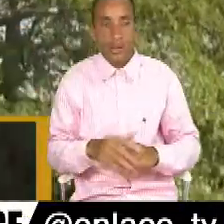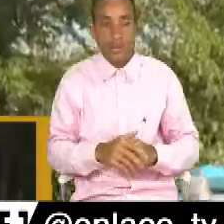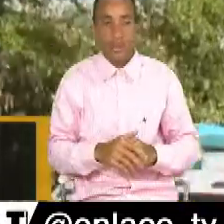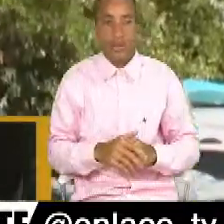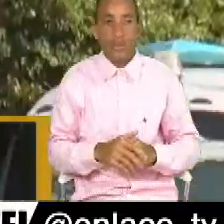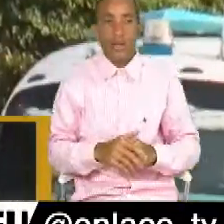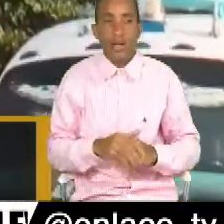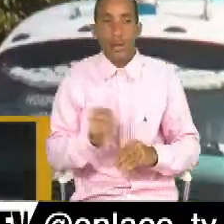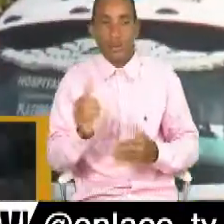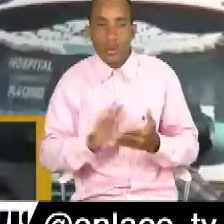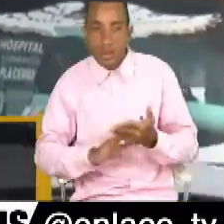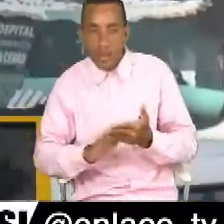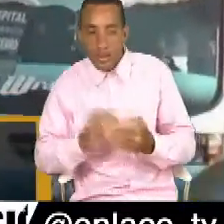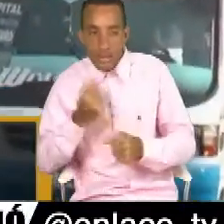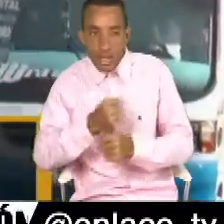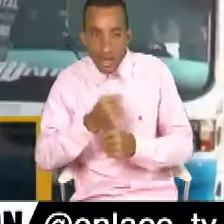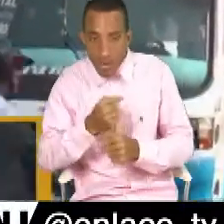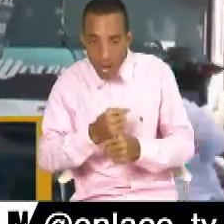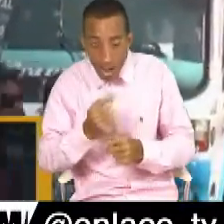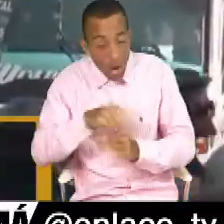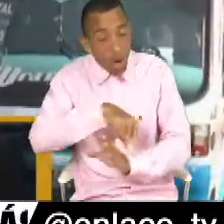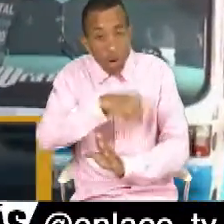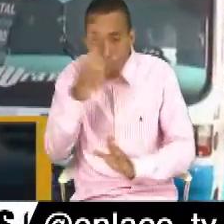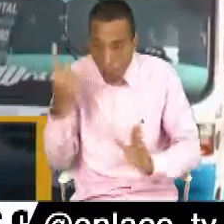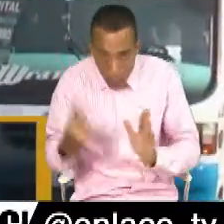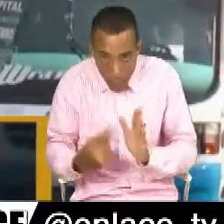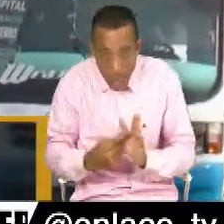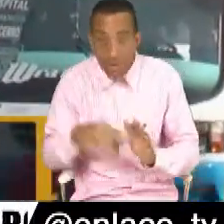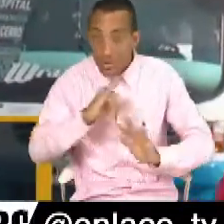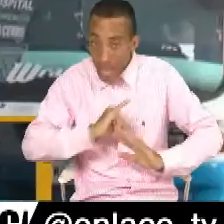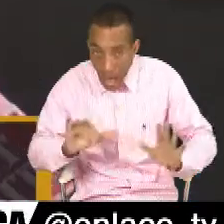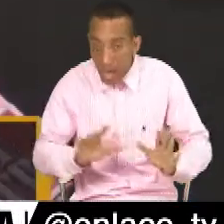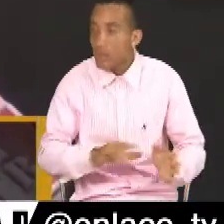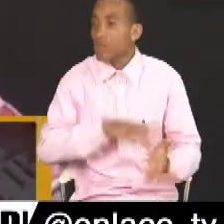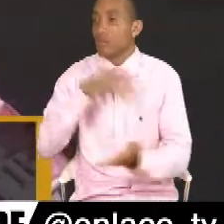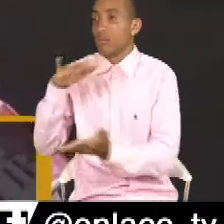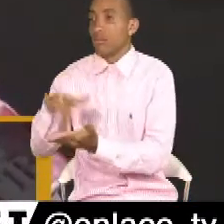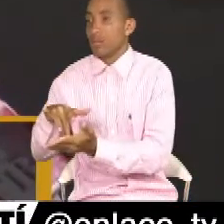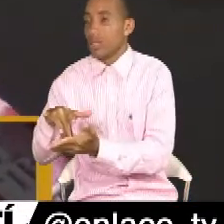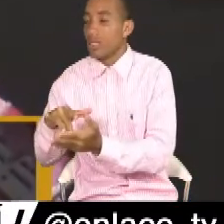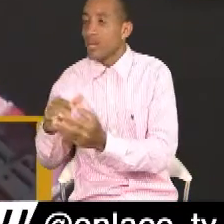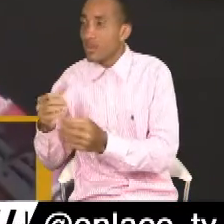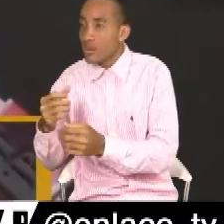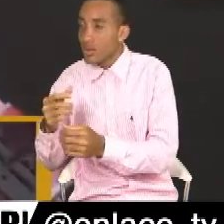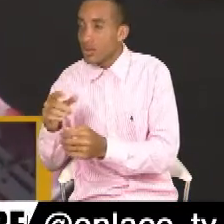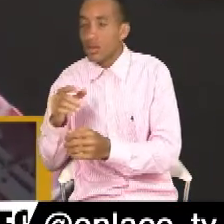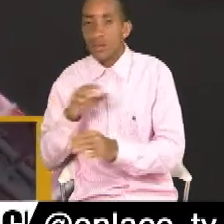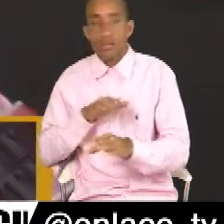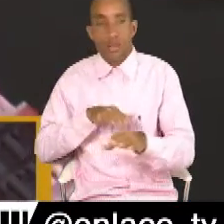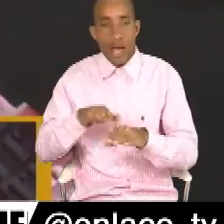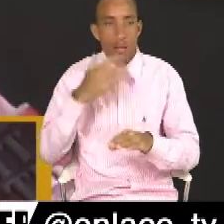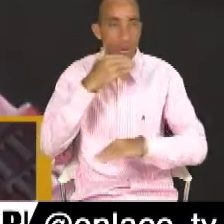que no se termine ese corredor, no se toma el otro corredor. Un corredor es la carrera 28, otro